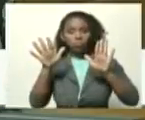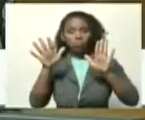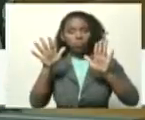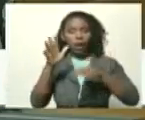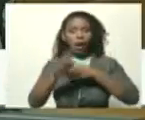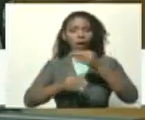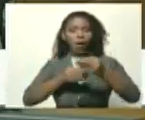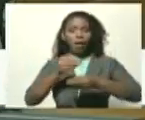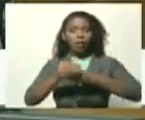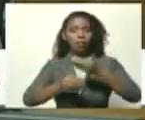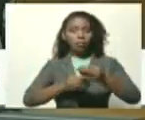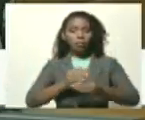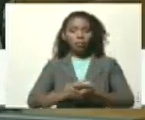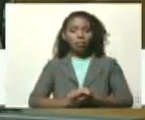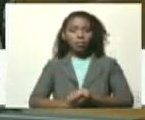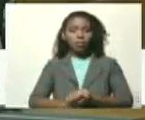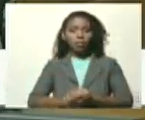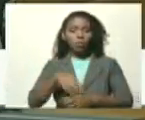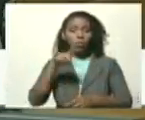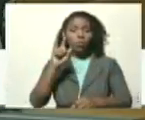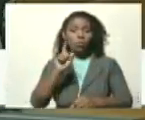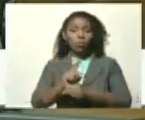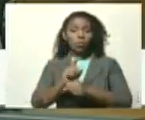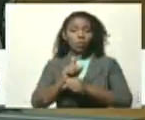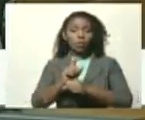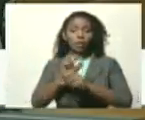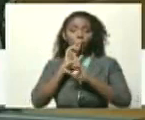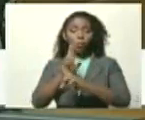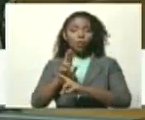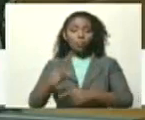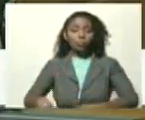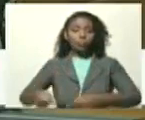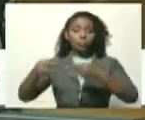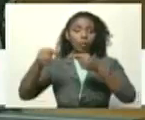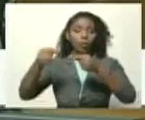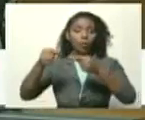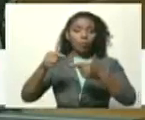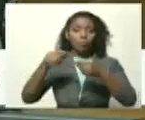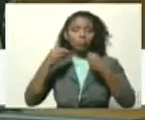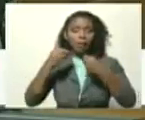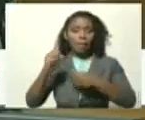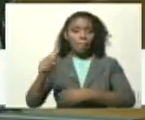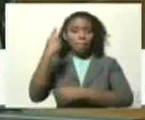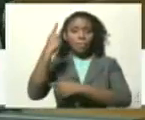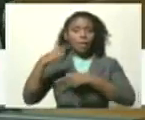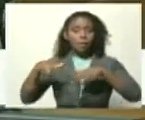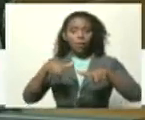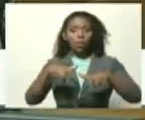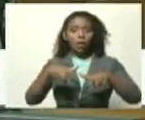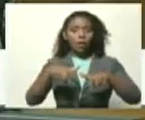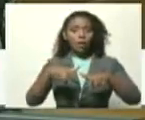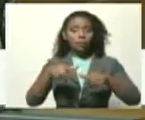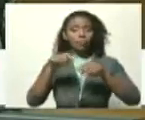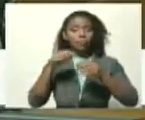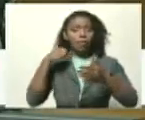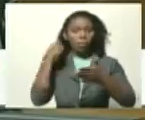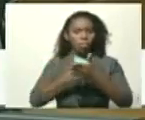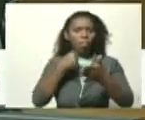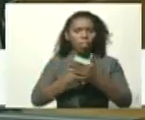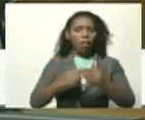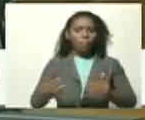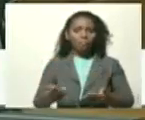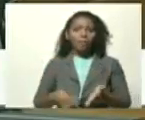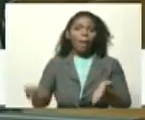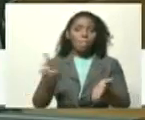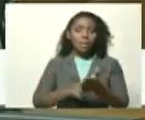optar solamente quienes resultaron empatados o empatadas para el primer lugar. Si persiste el empate,